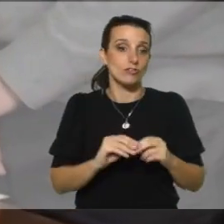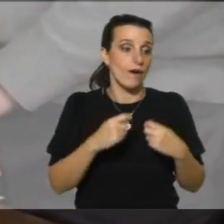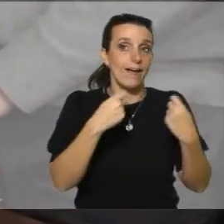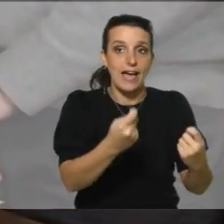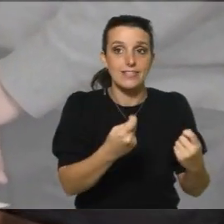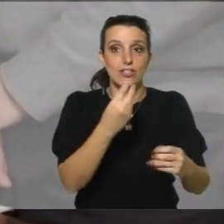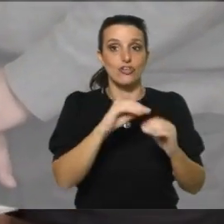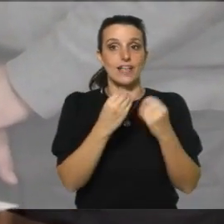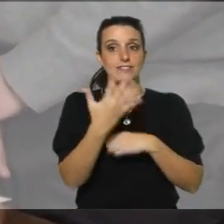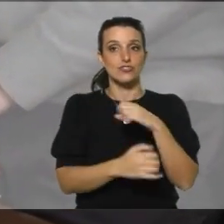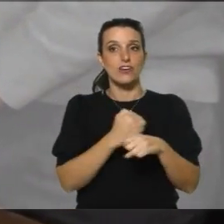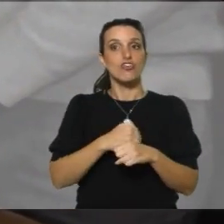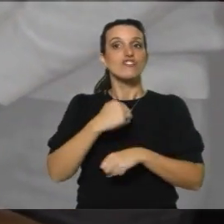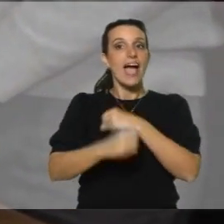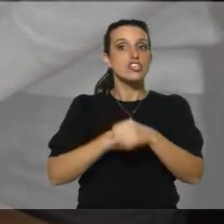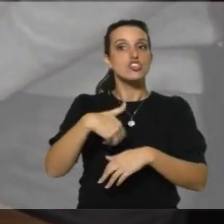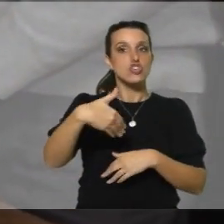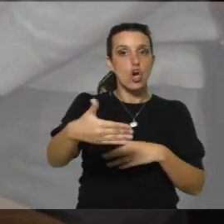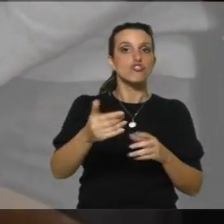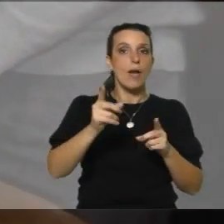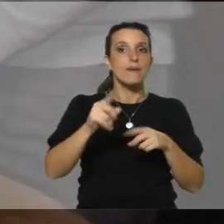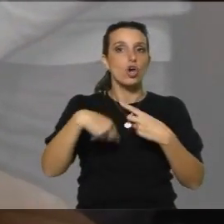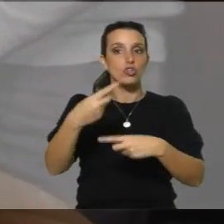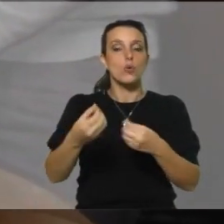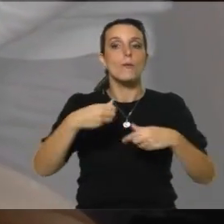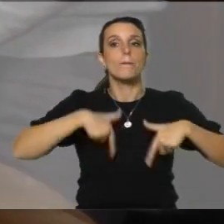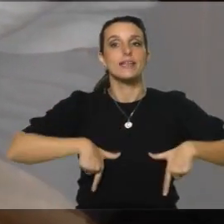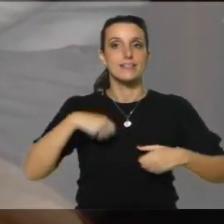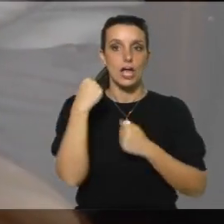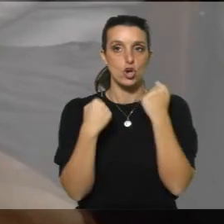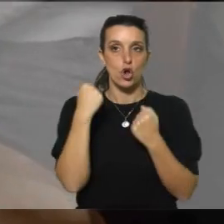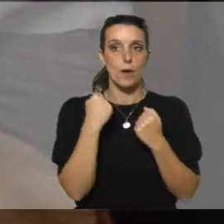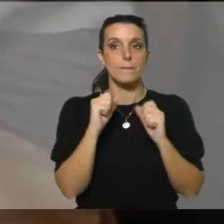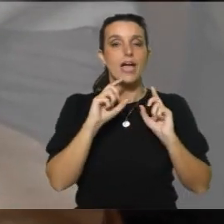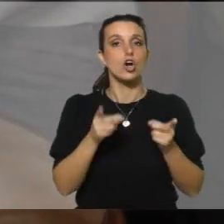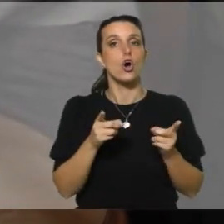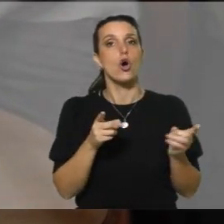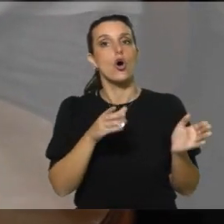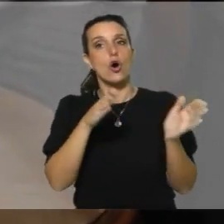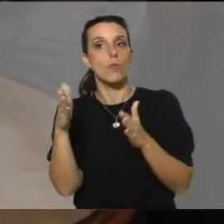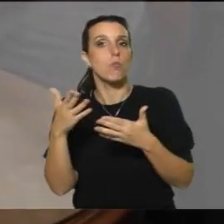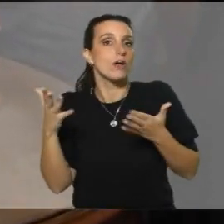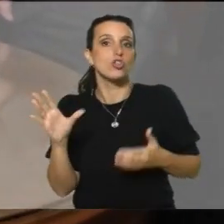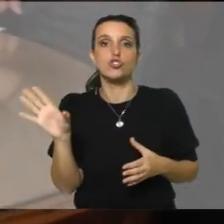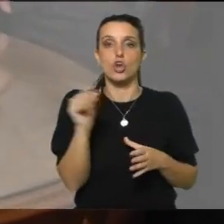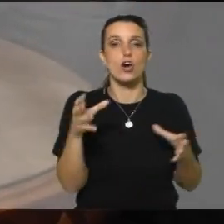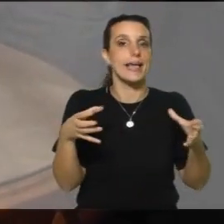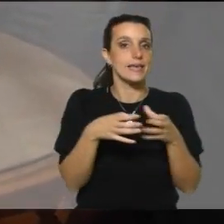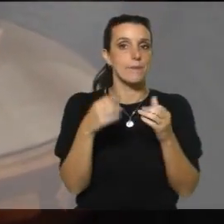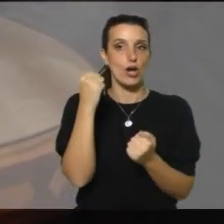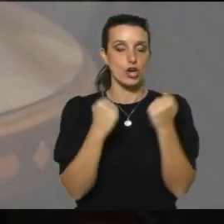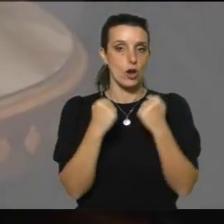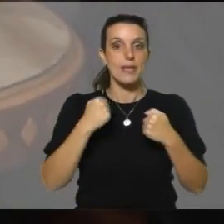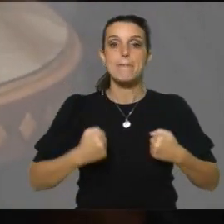después que con el paso de los años se ha ido explicando tanto por la ministra de economía con Marcela vención y bueno todo el equipo económico del